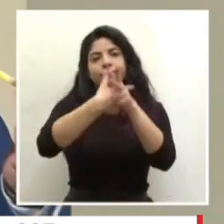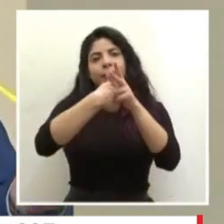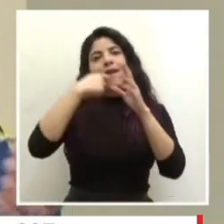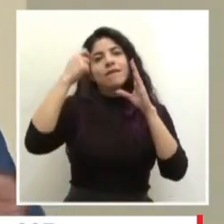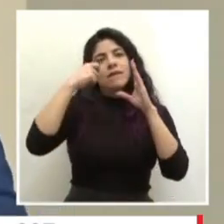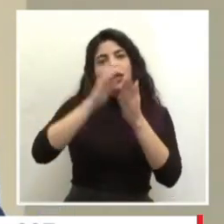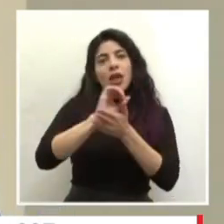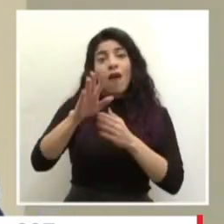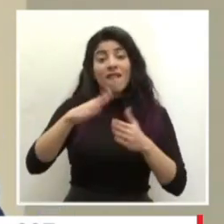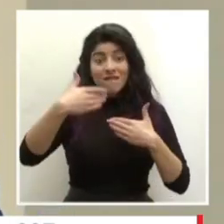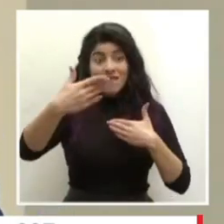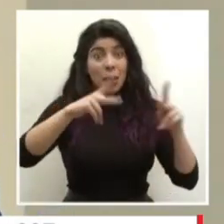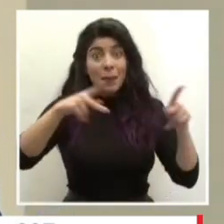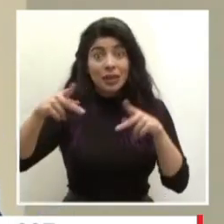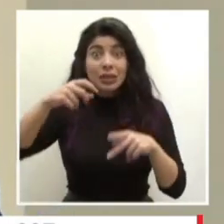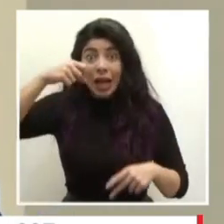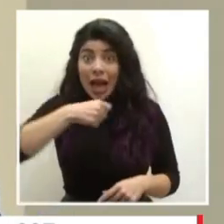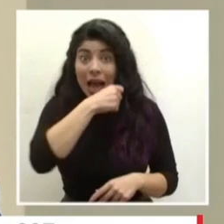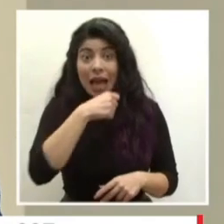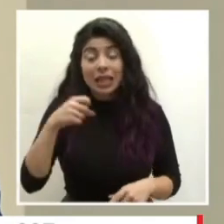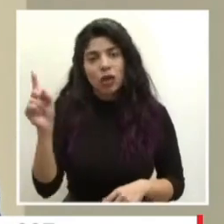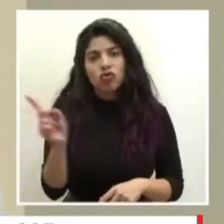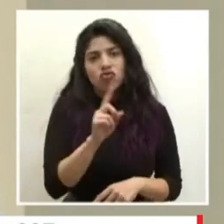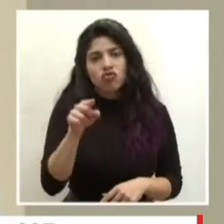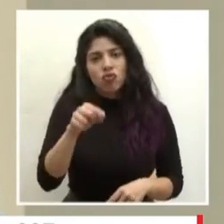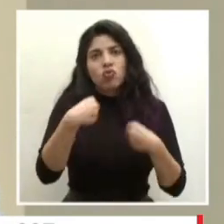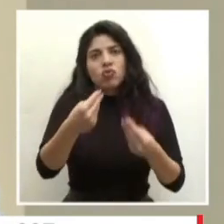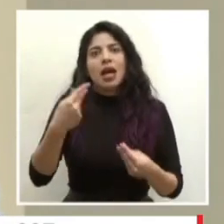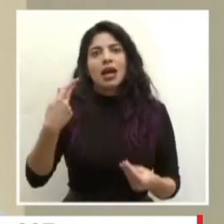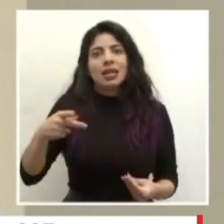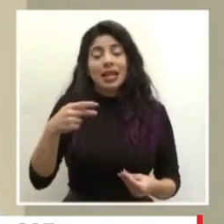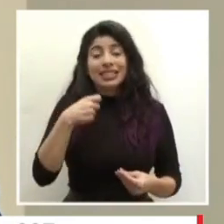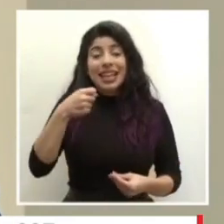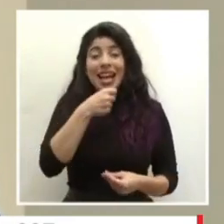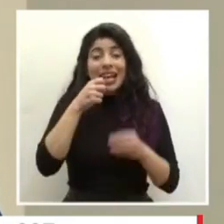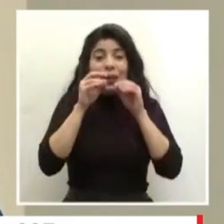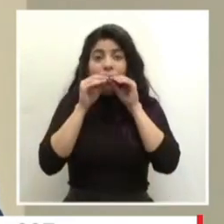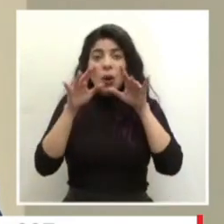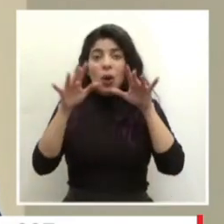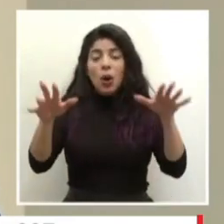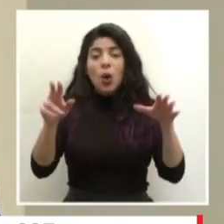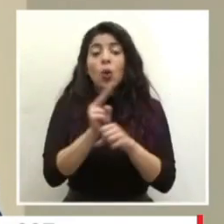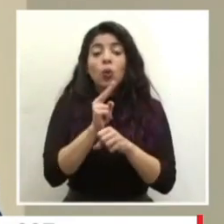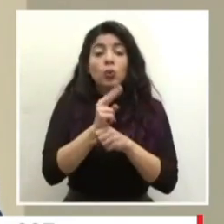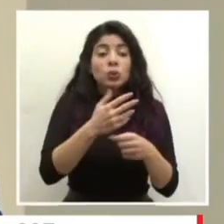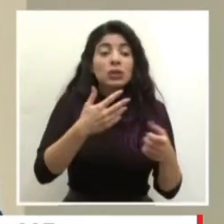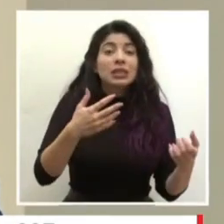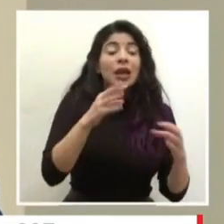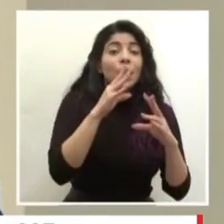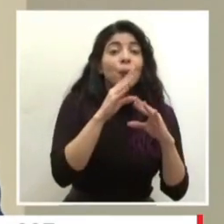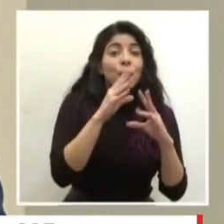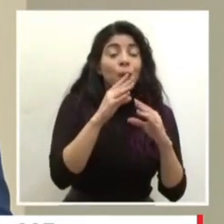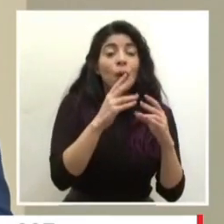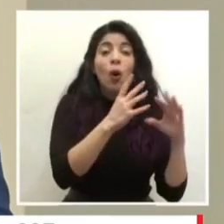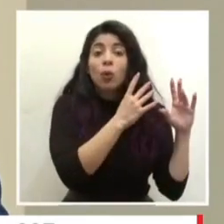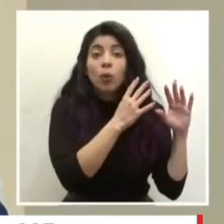no enfrente de personas, porque hay un riesgo, obviamente, si están cantando, si están especialmente usando instrumentos más de viento, pero